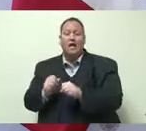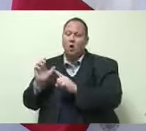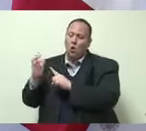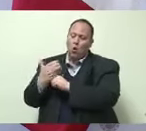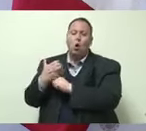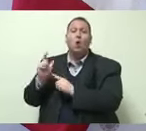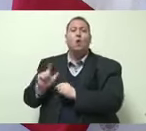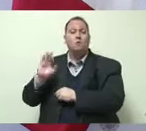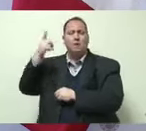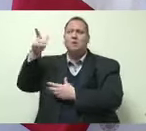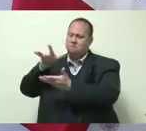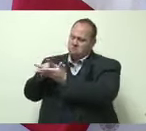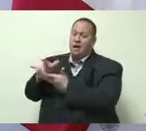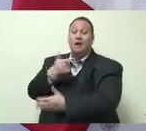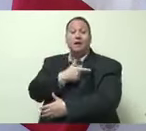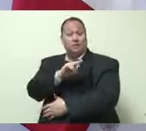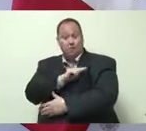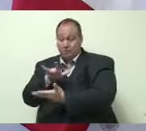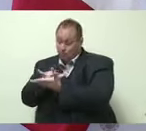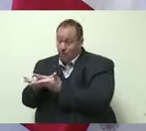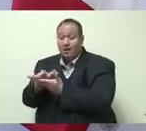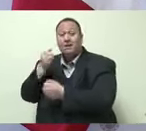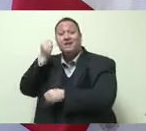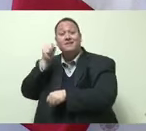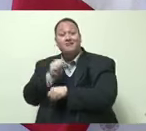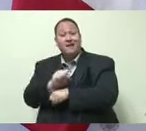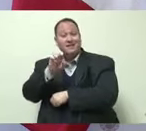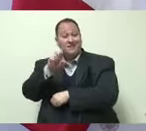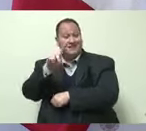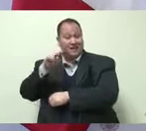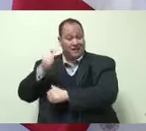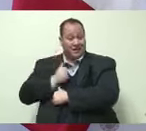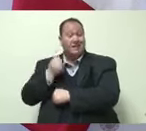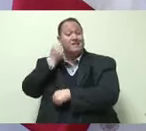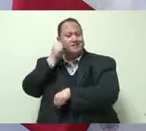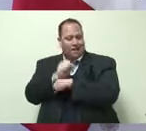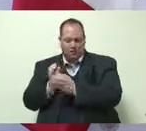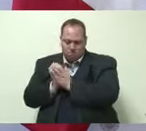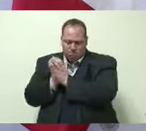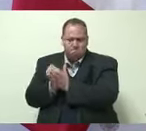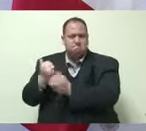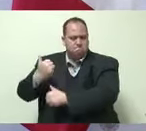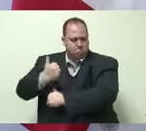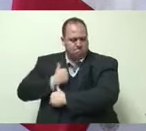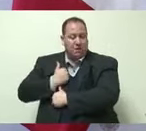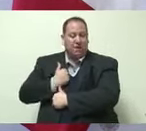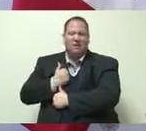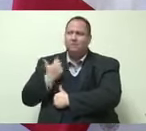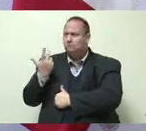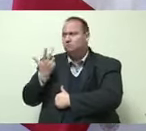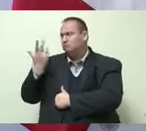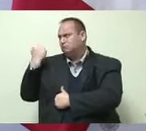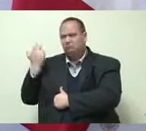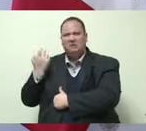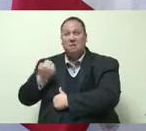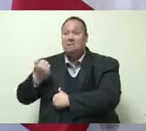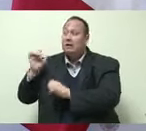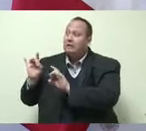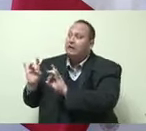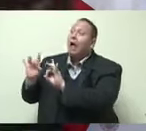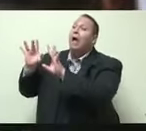del Gobierno Federal, de la Guardia Nacional, de la Secretaría de la Defensa y de la Secretaría de Marina, quienes ya en este momento y desde el primer corto momento en que